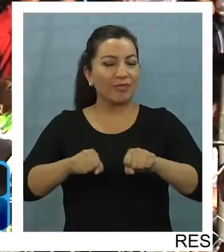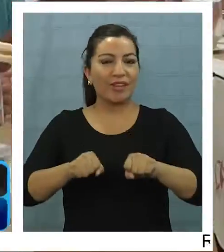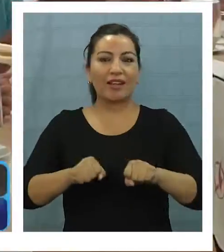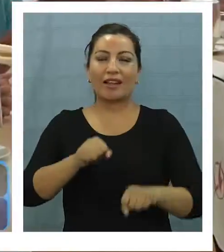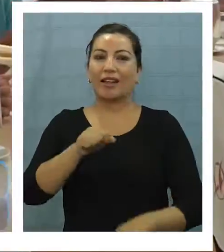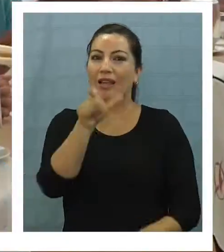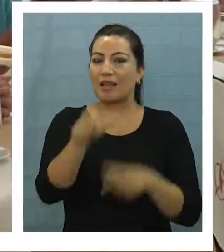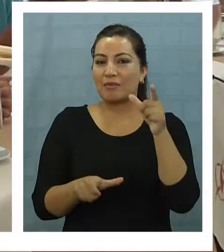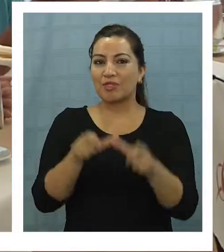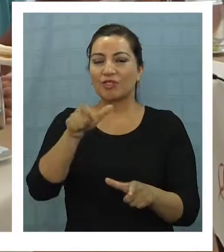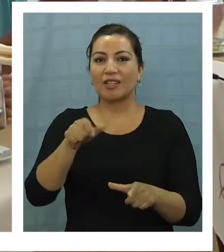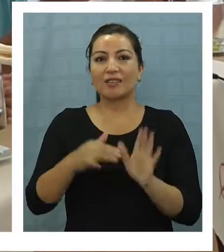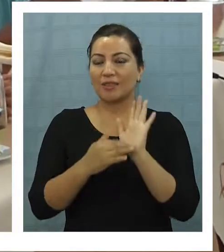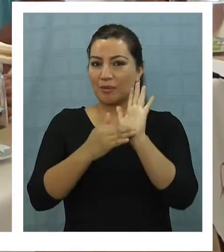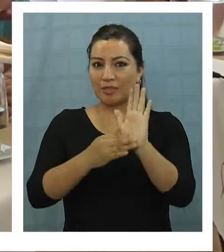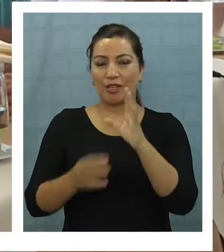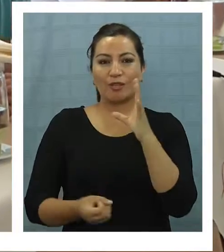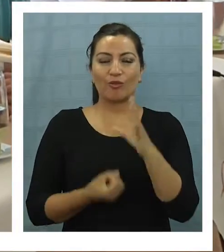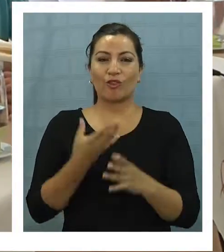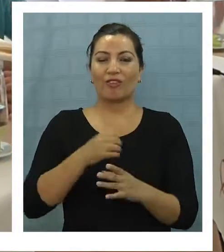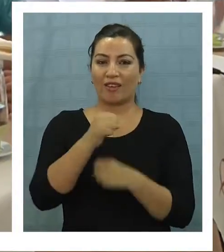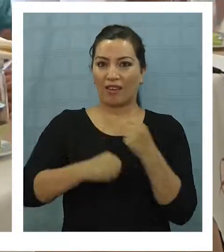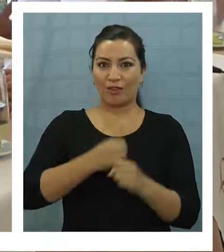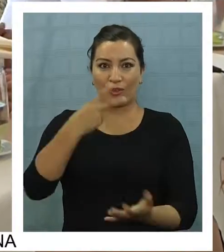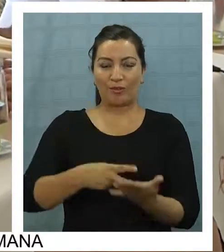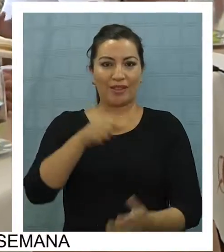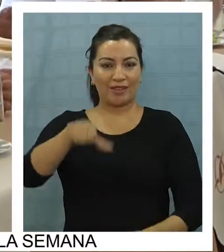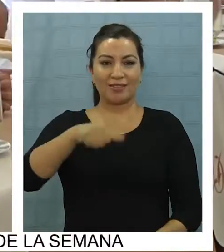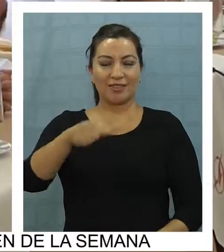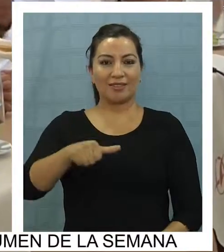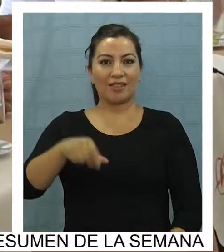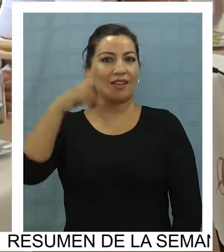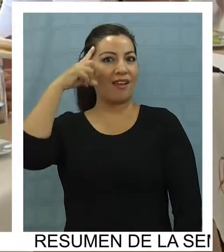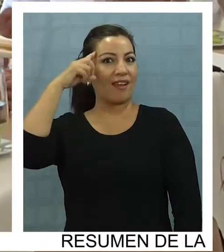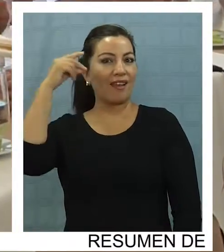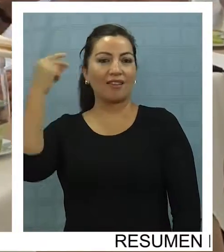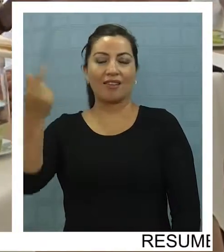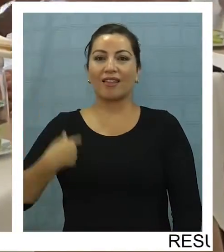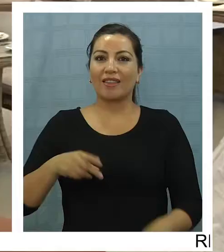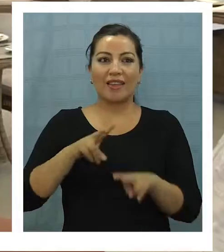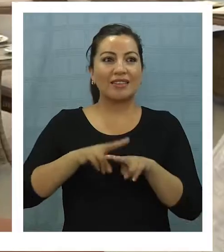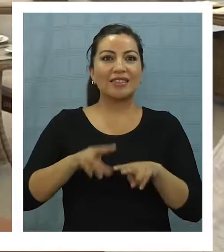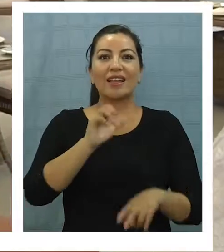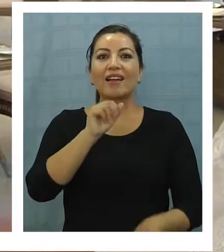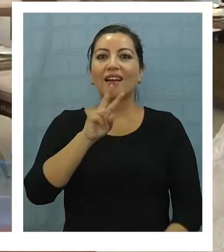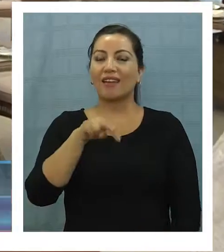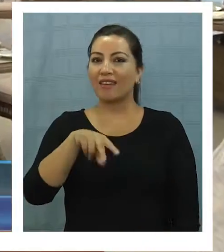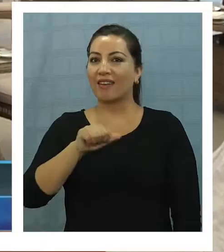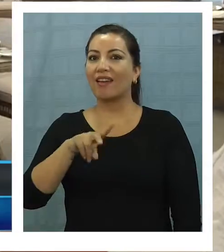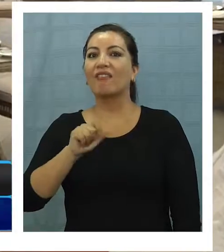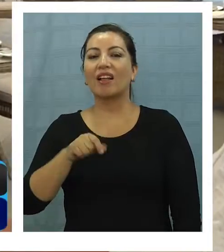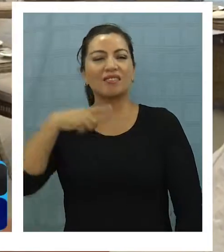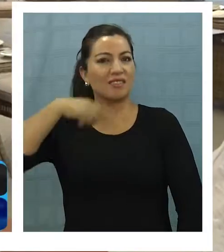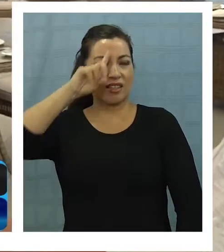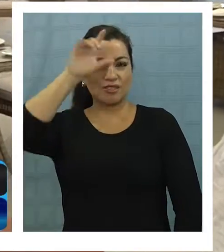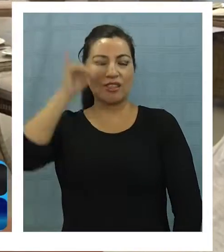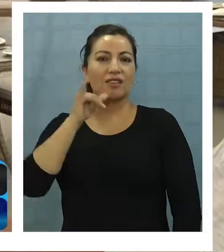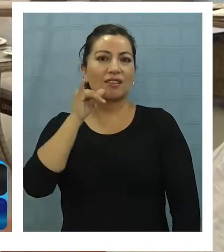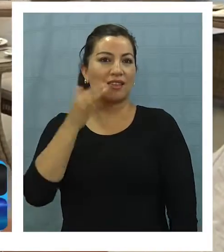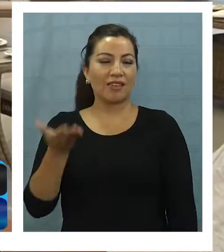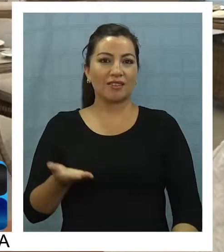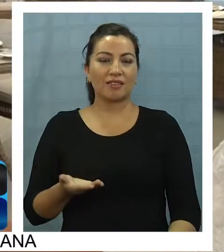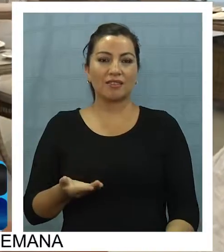que estarán presentes en esta nueva versión 2016. La idea es compatibilizar Carnaval, que es la tradición iquiqueña, con